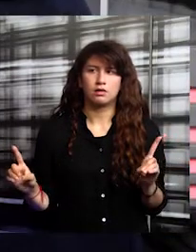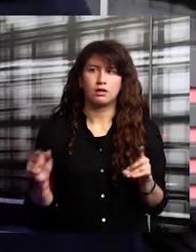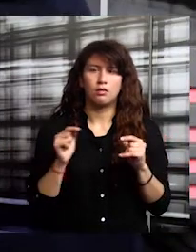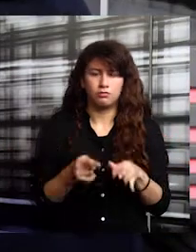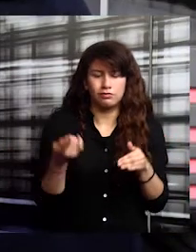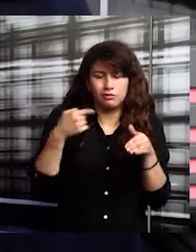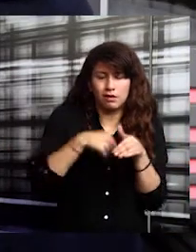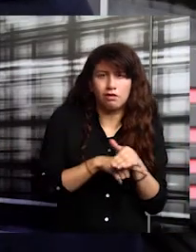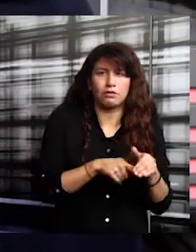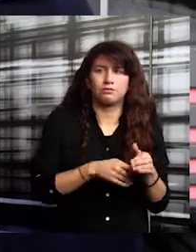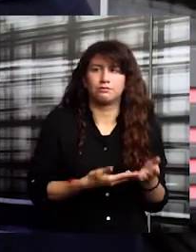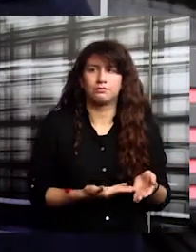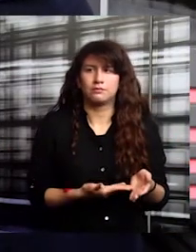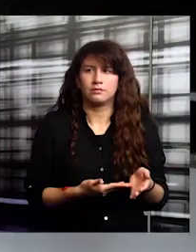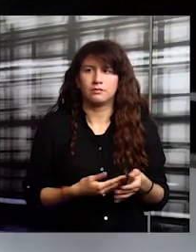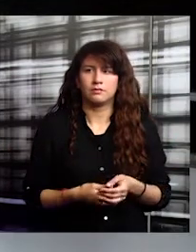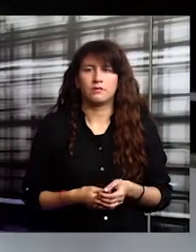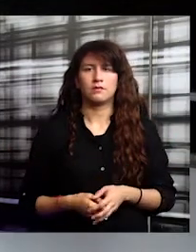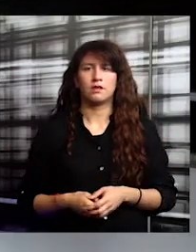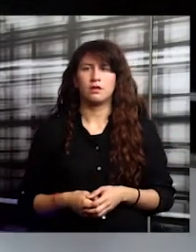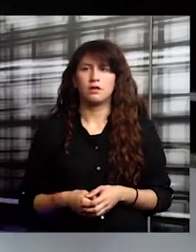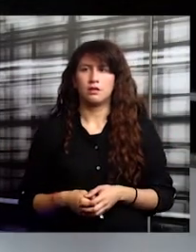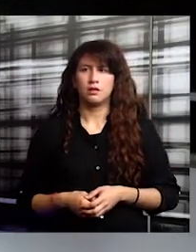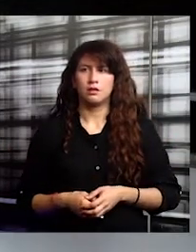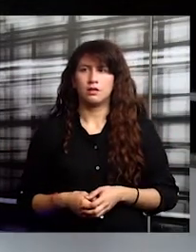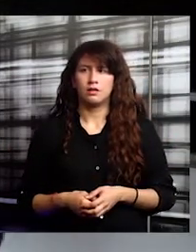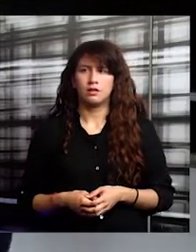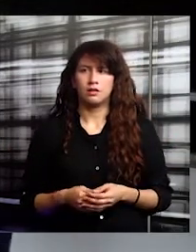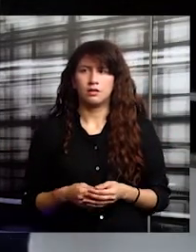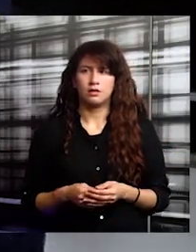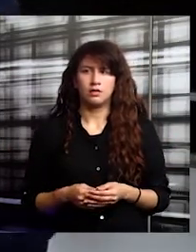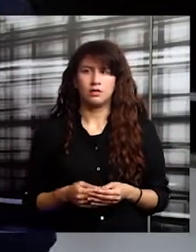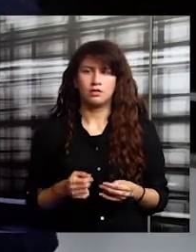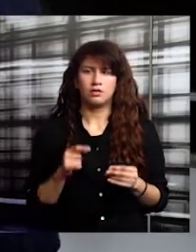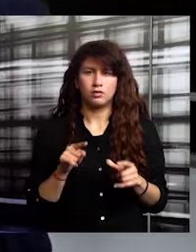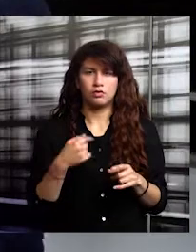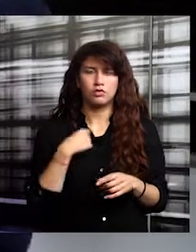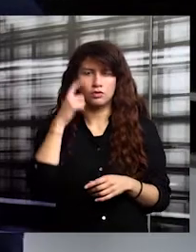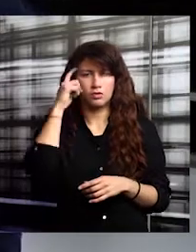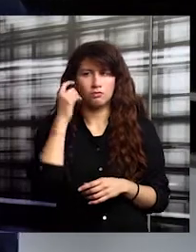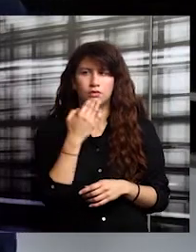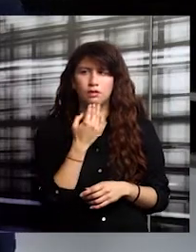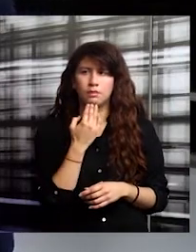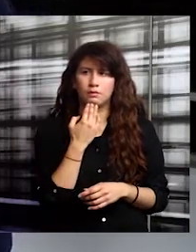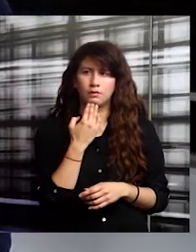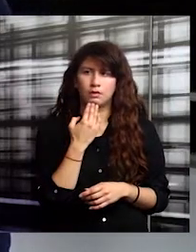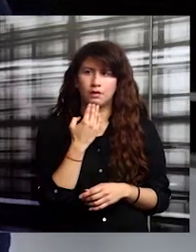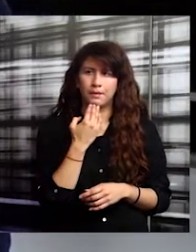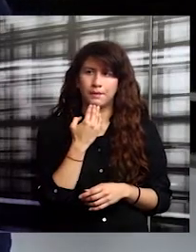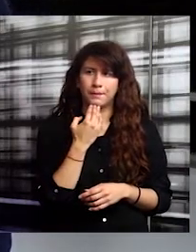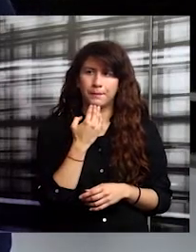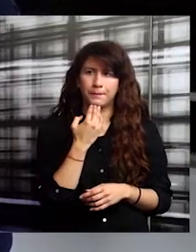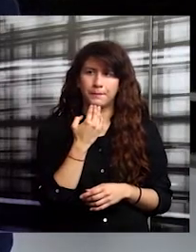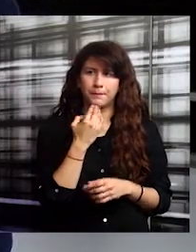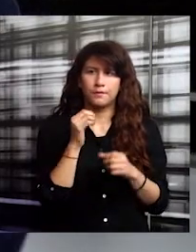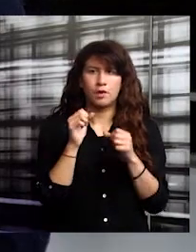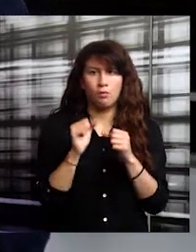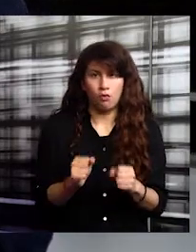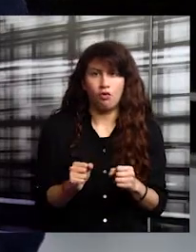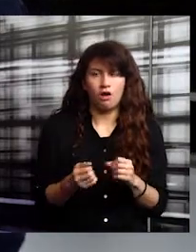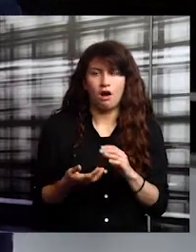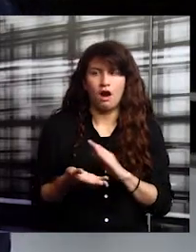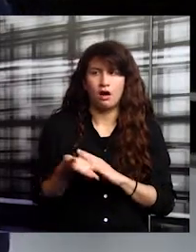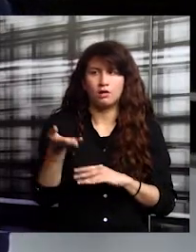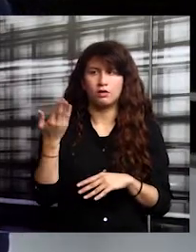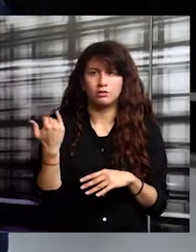yo es lo único que lamento, que esto a lo mejor podría haber sido antes y haber evitado una serie de cosas, porque ¿para qué estamos con cosas?